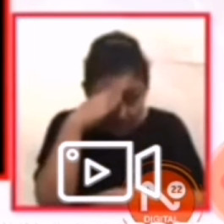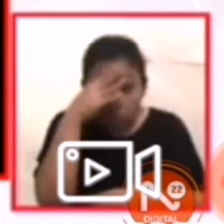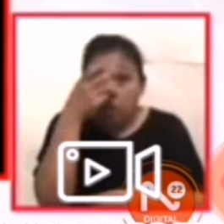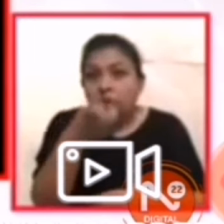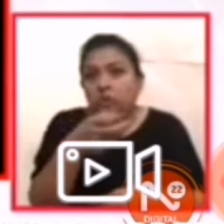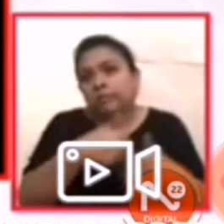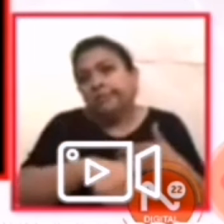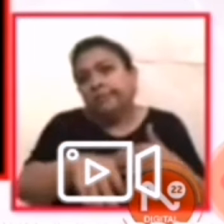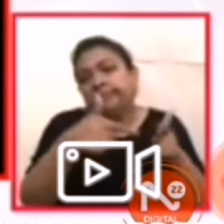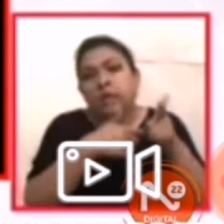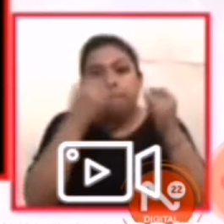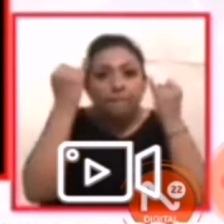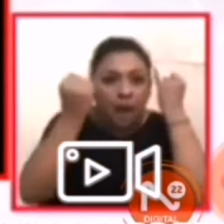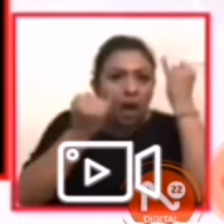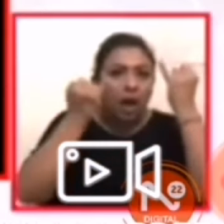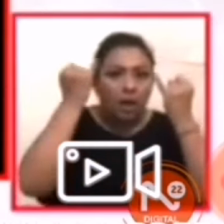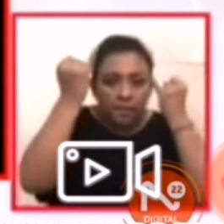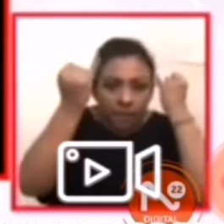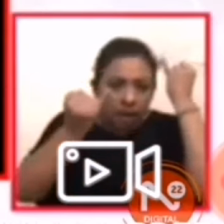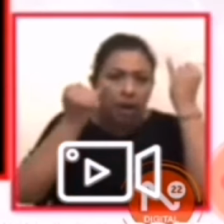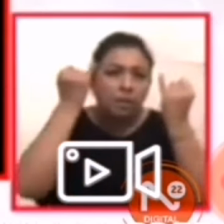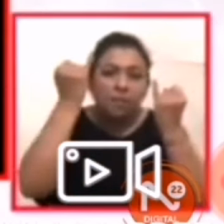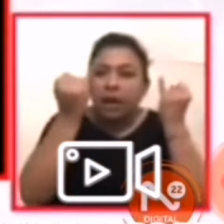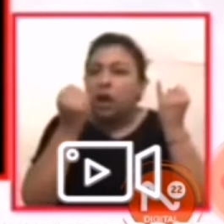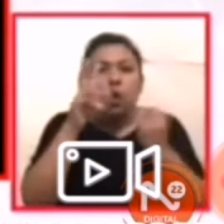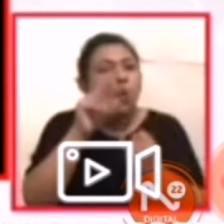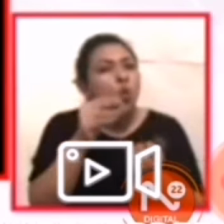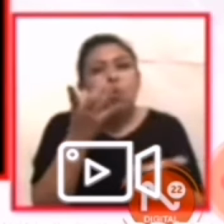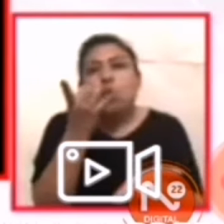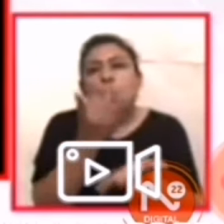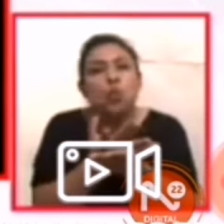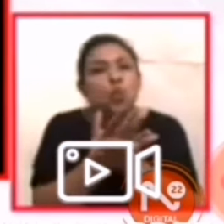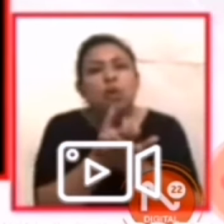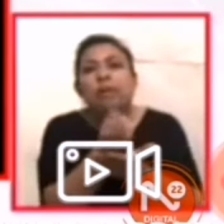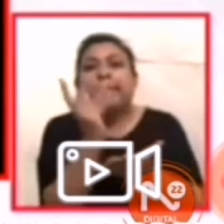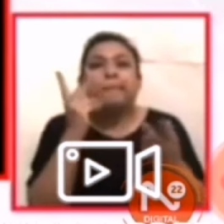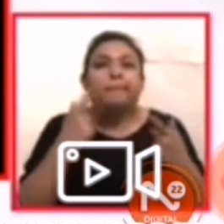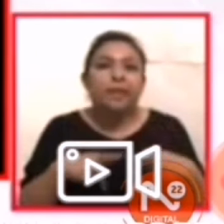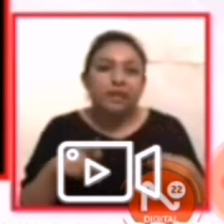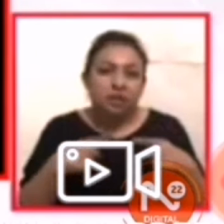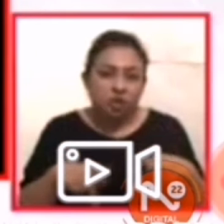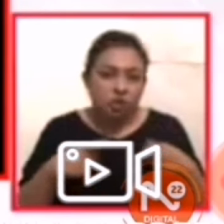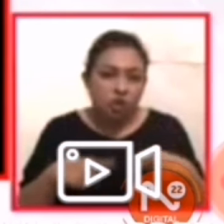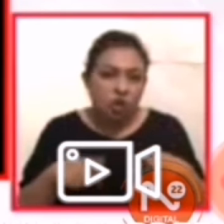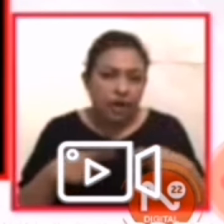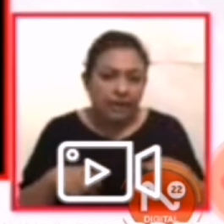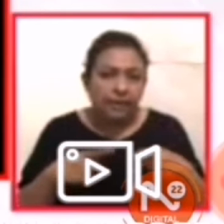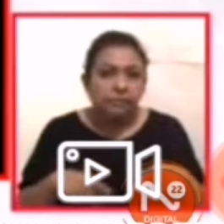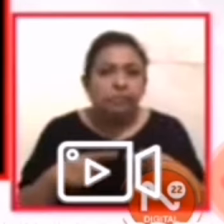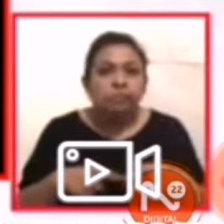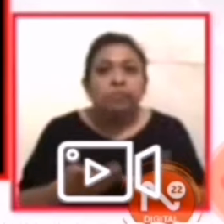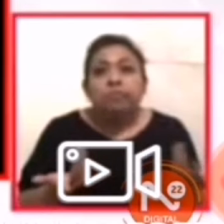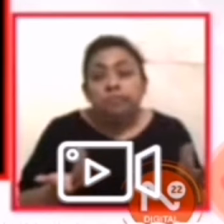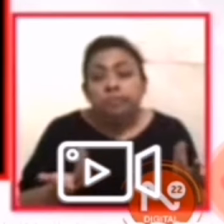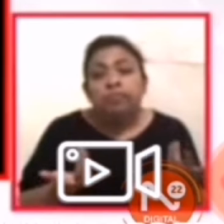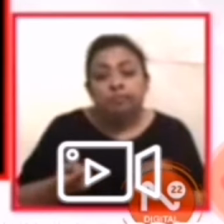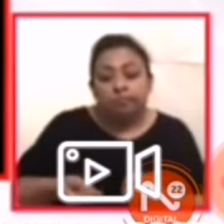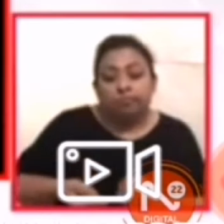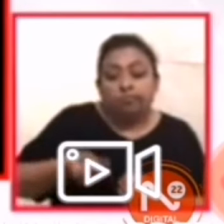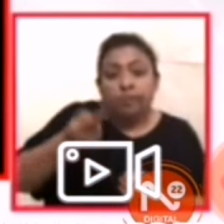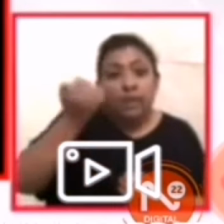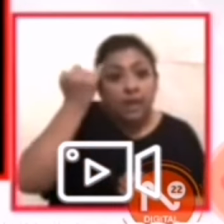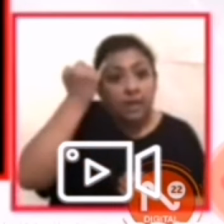mucho la imaginación, no solamente aquellas personas que crecimos con la